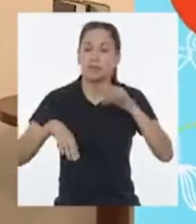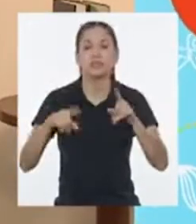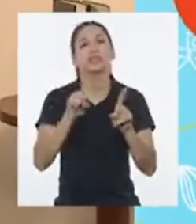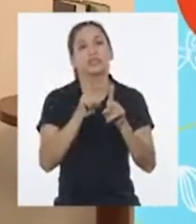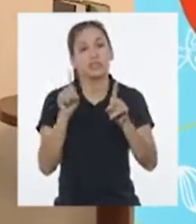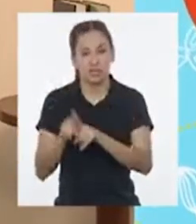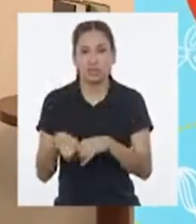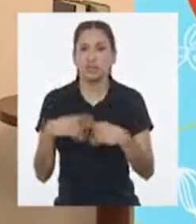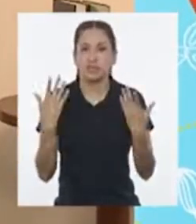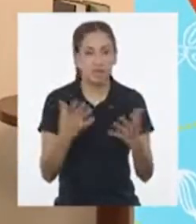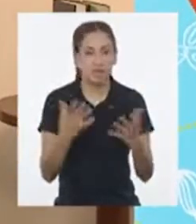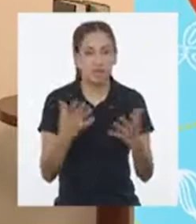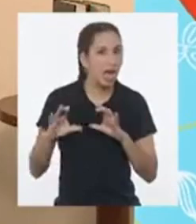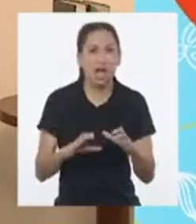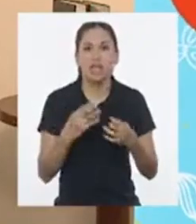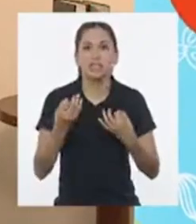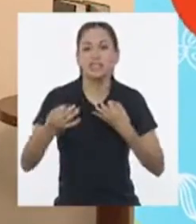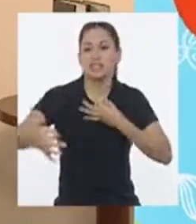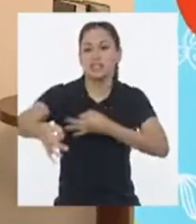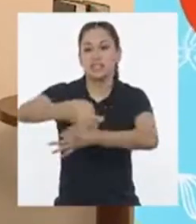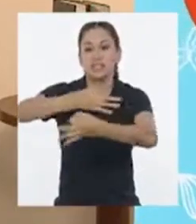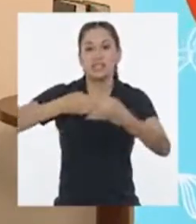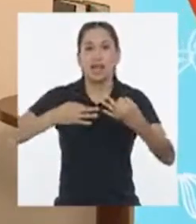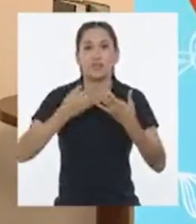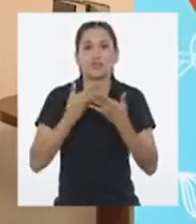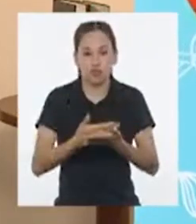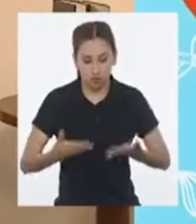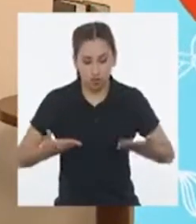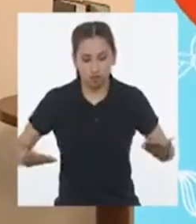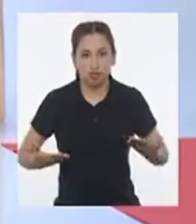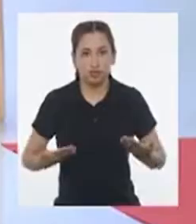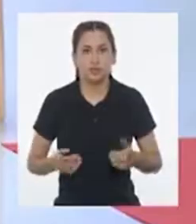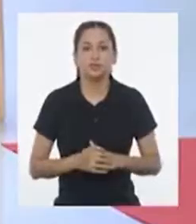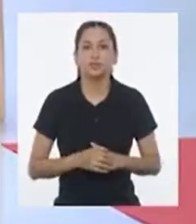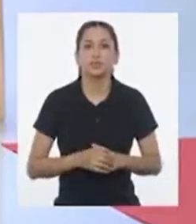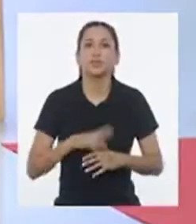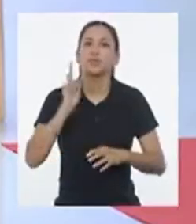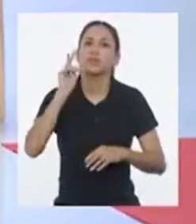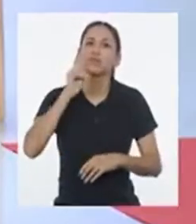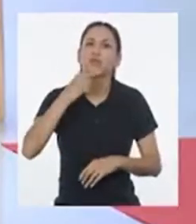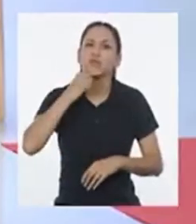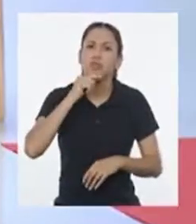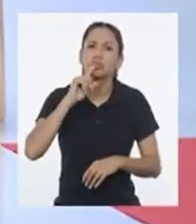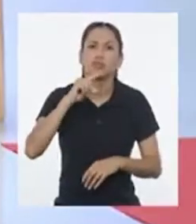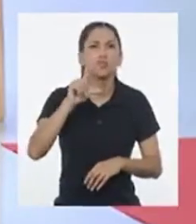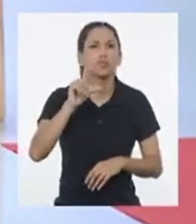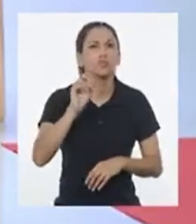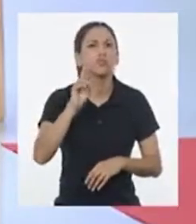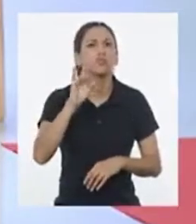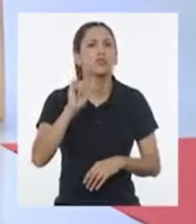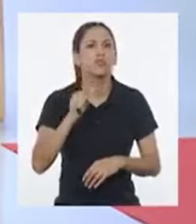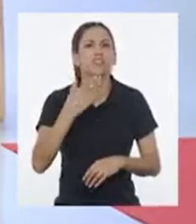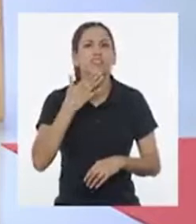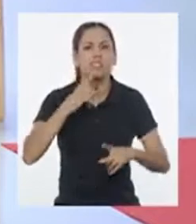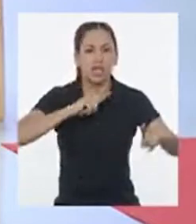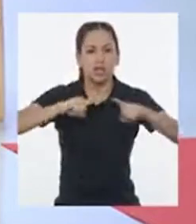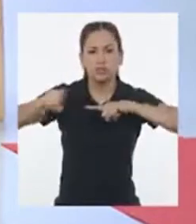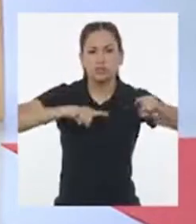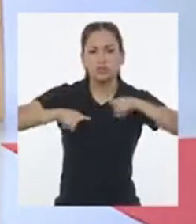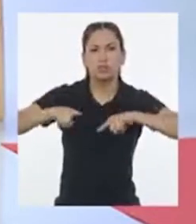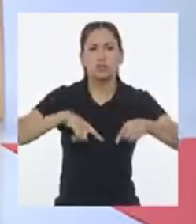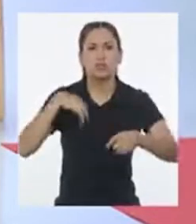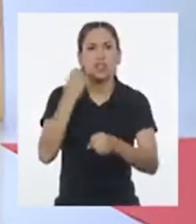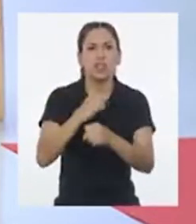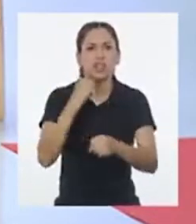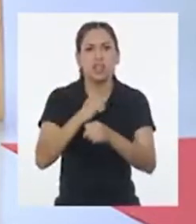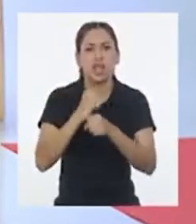otros casos también realizaban intercambio de bienes. Profesora Gloria, ¿quién dirigía la organización del trabajo